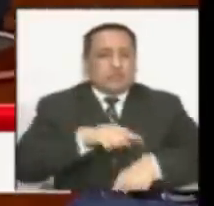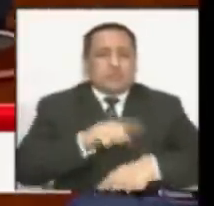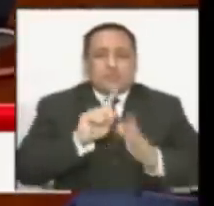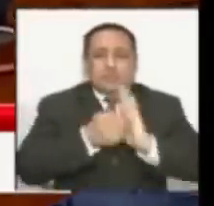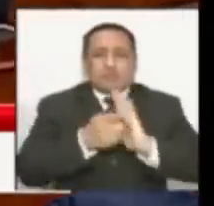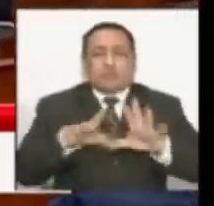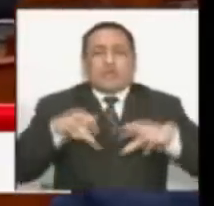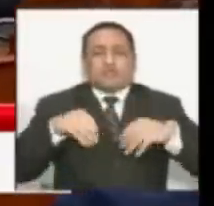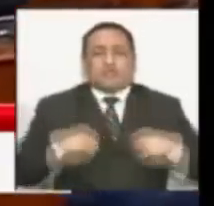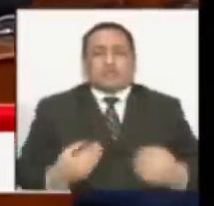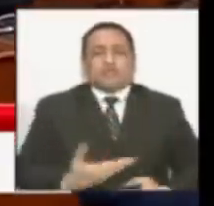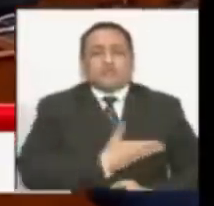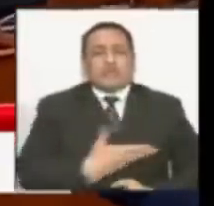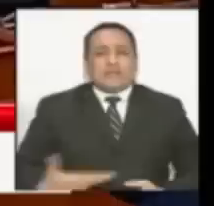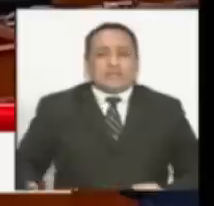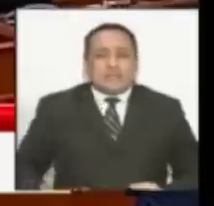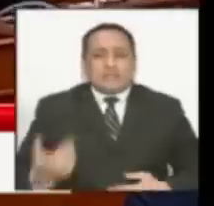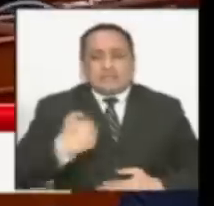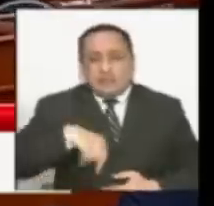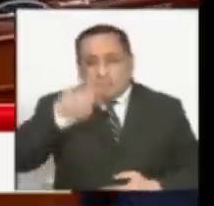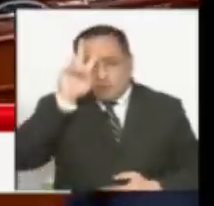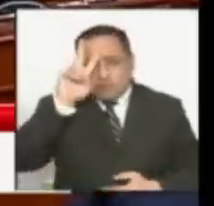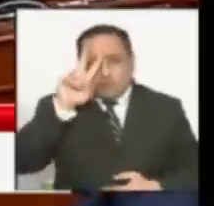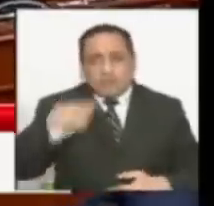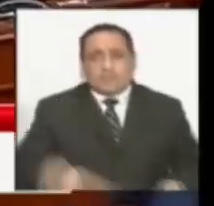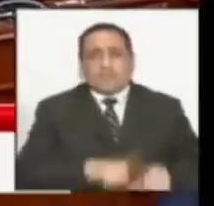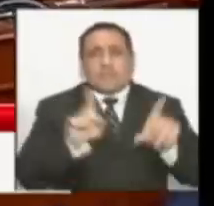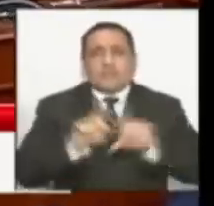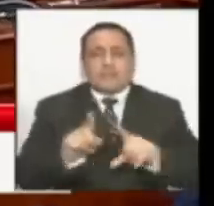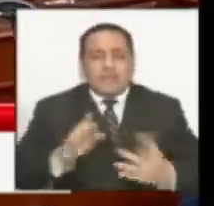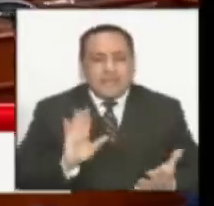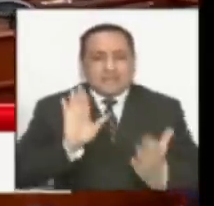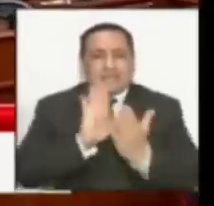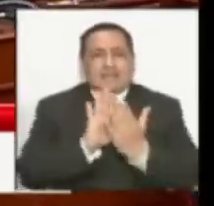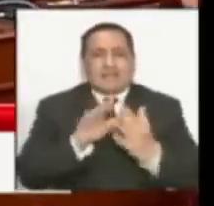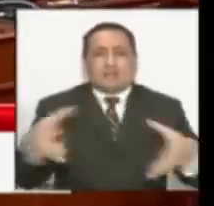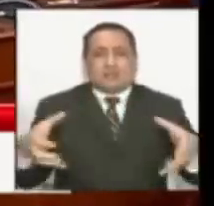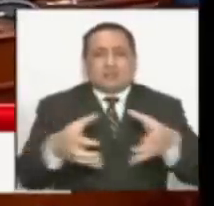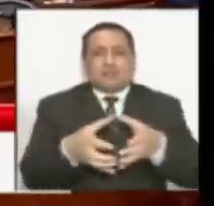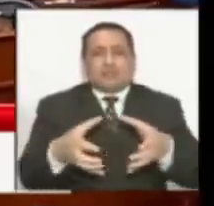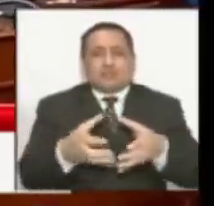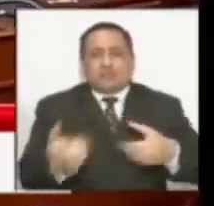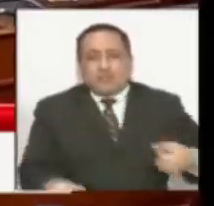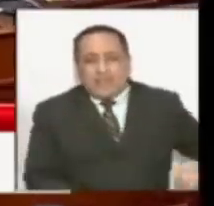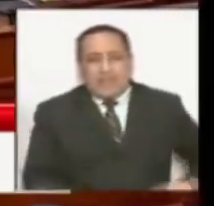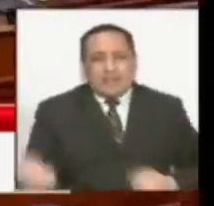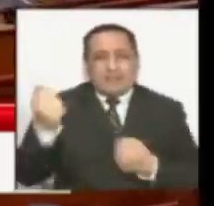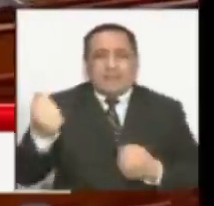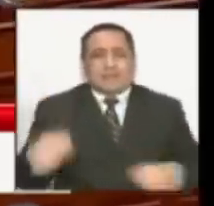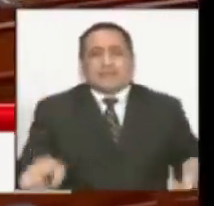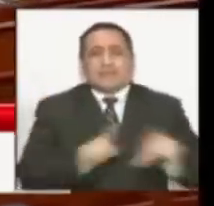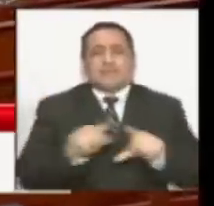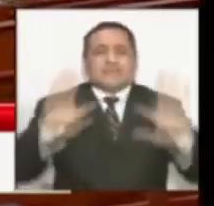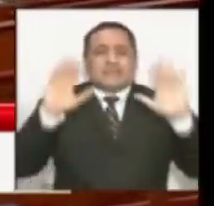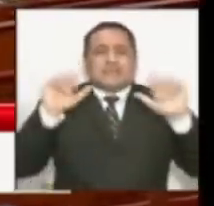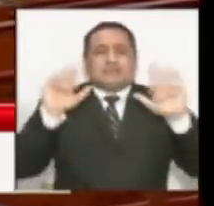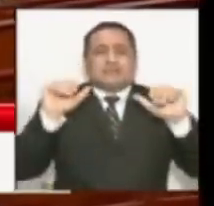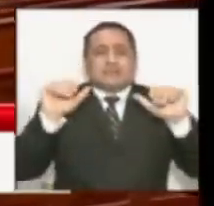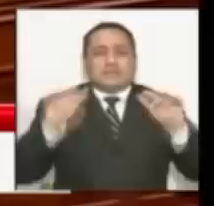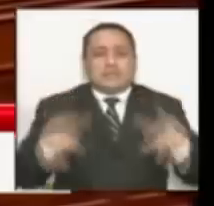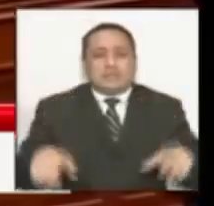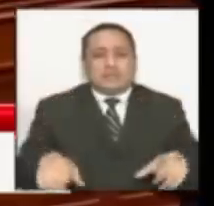Vamos a leer algunos comentarios que hizo el presidente Sagasti en su discurso. Hoy no es un día de